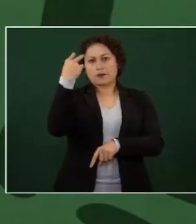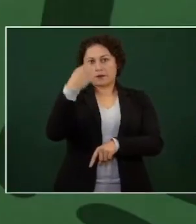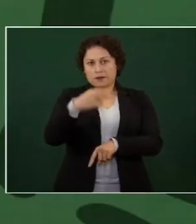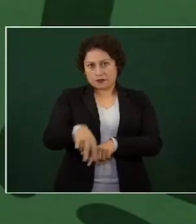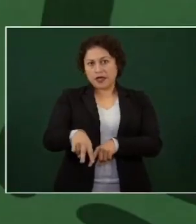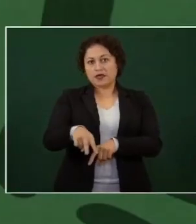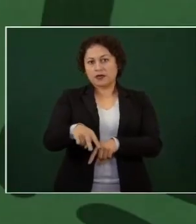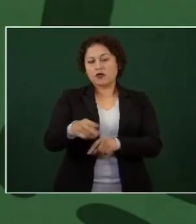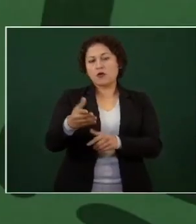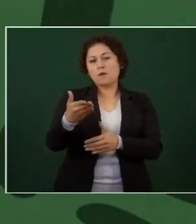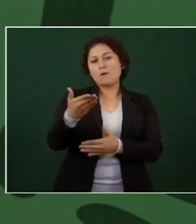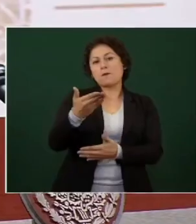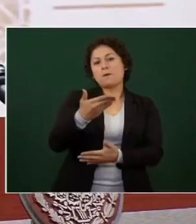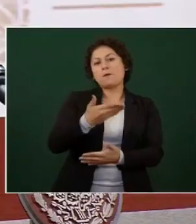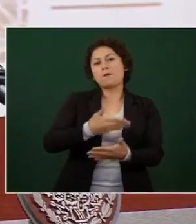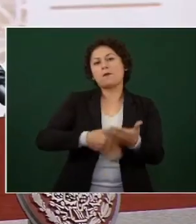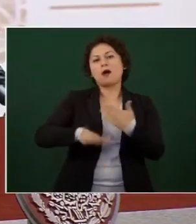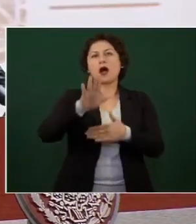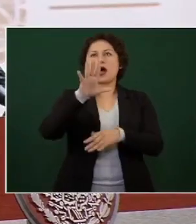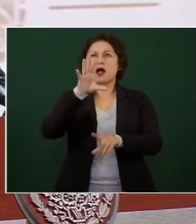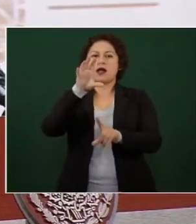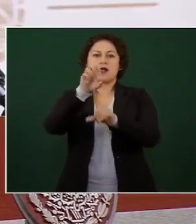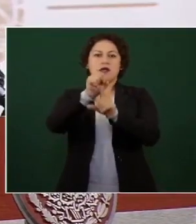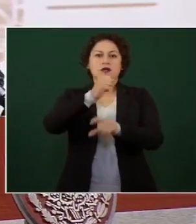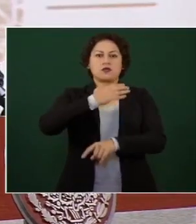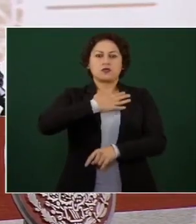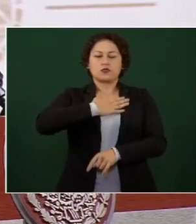la prosperidad y de la justicia,